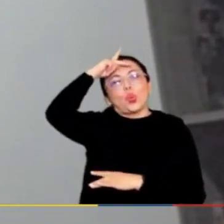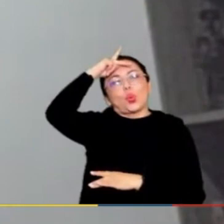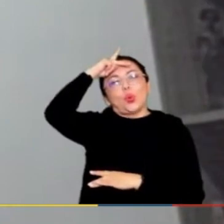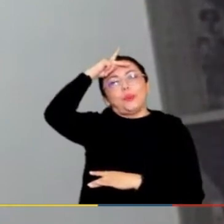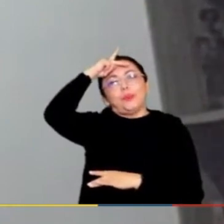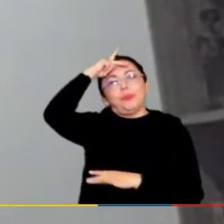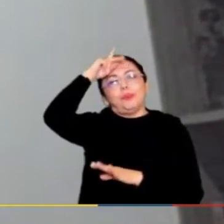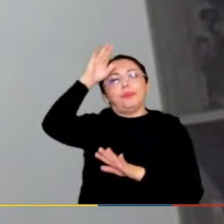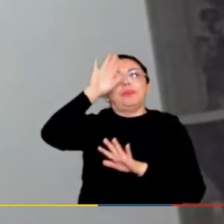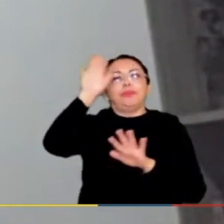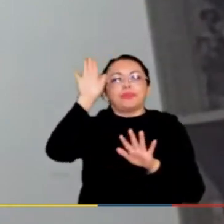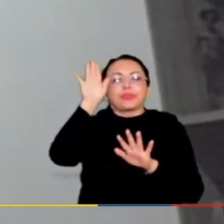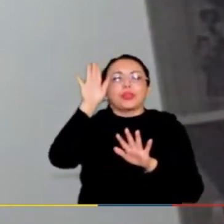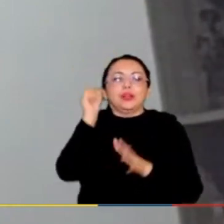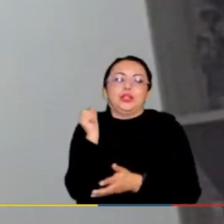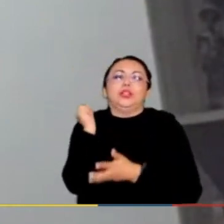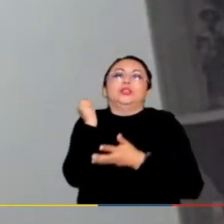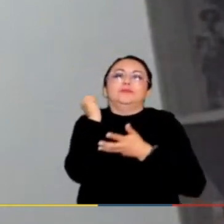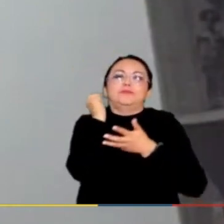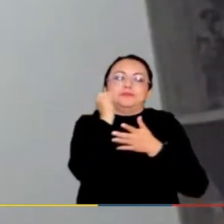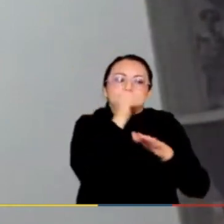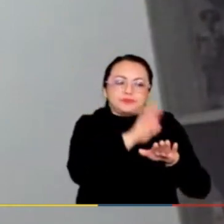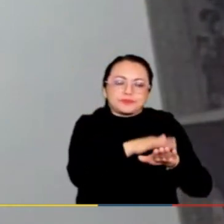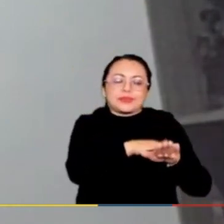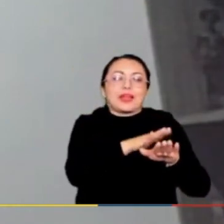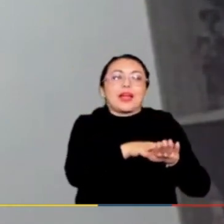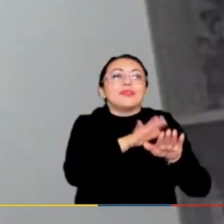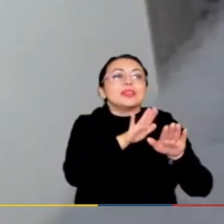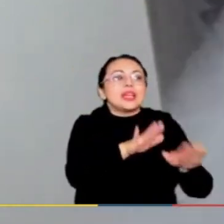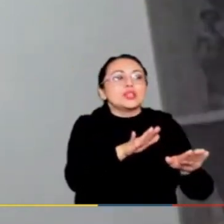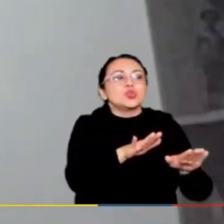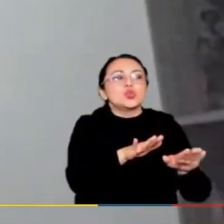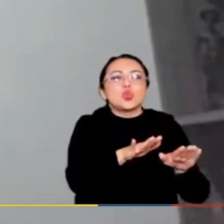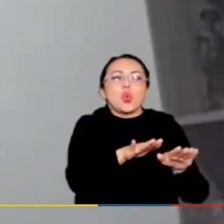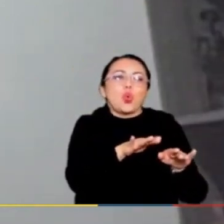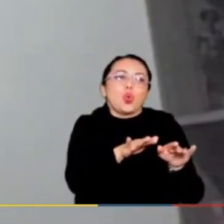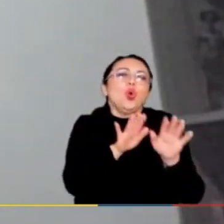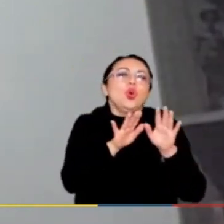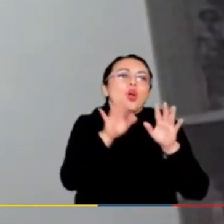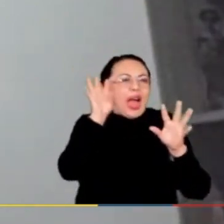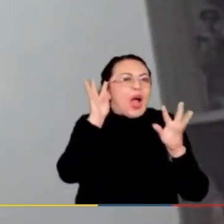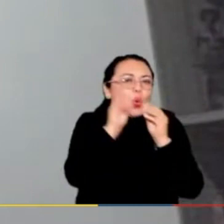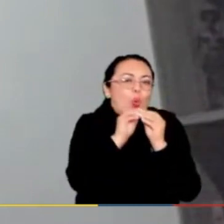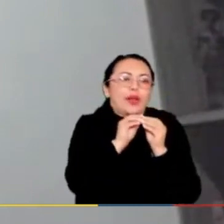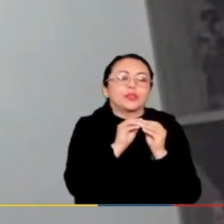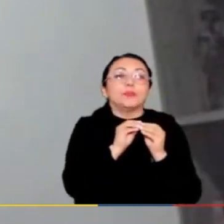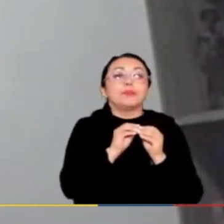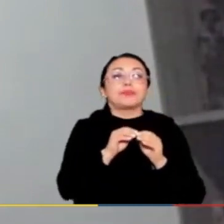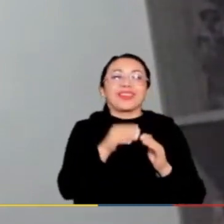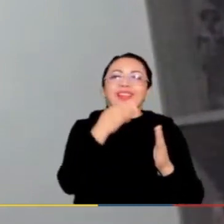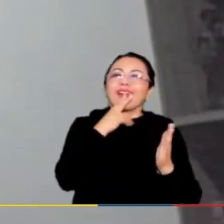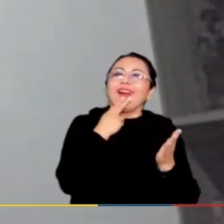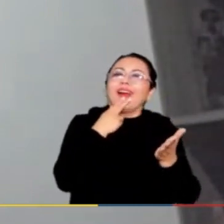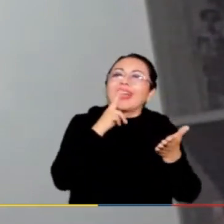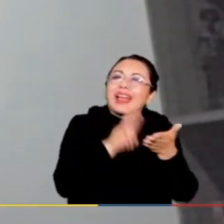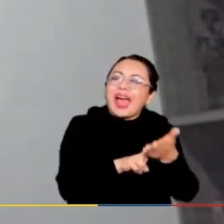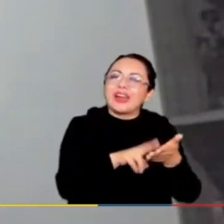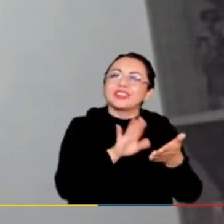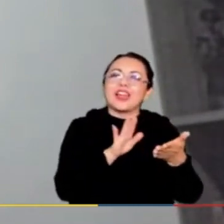le entrega al cliente el mensaje de la operación Swiss y con base en esas cartas